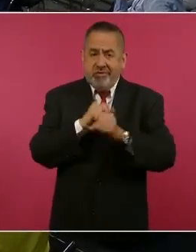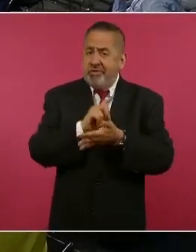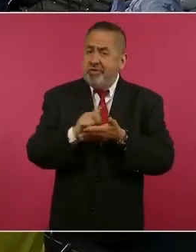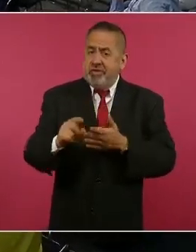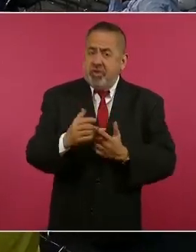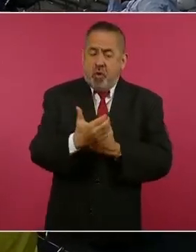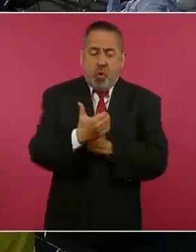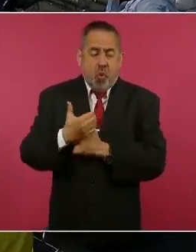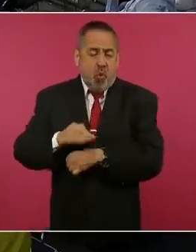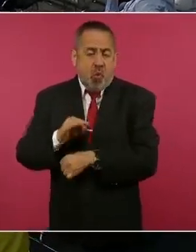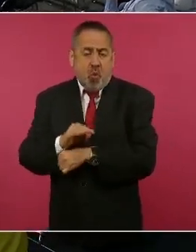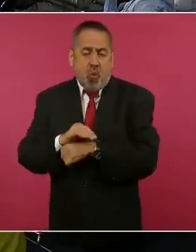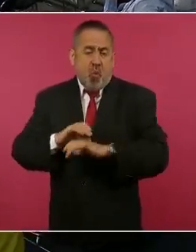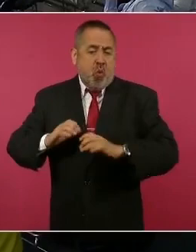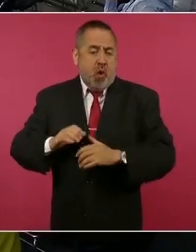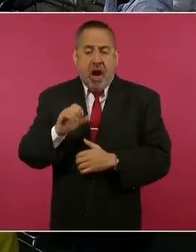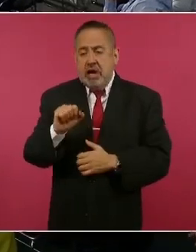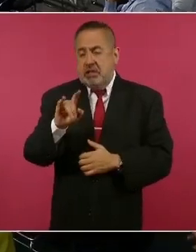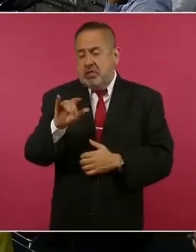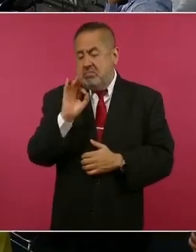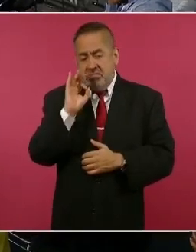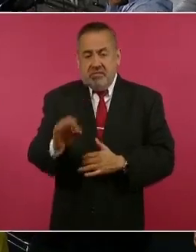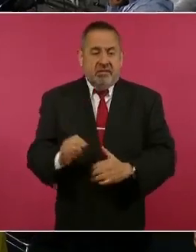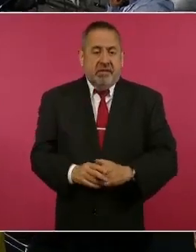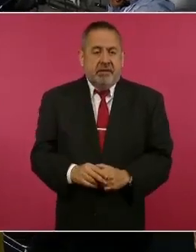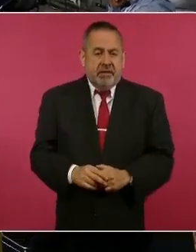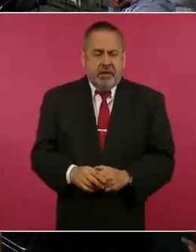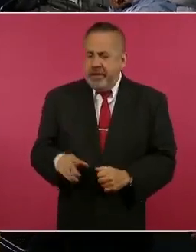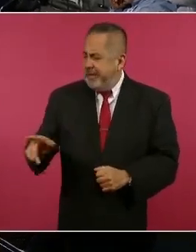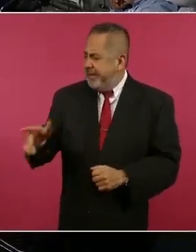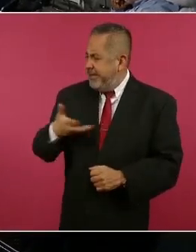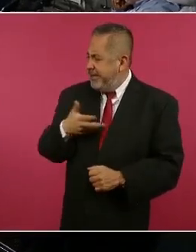Entonces, no sé si tengan